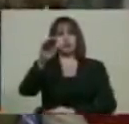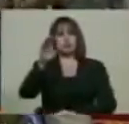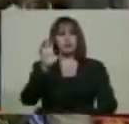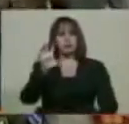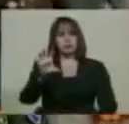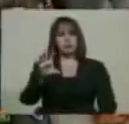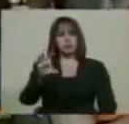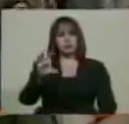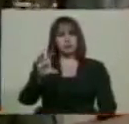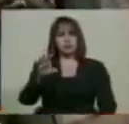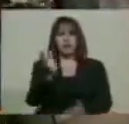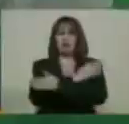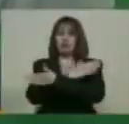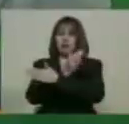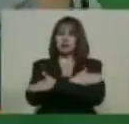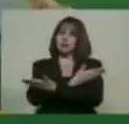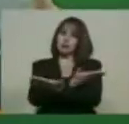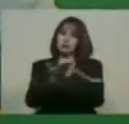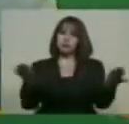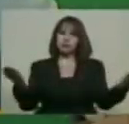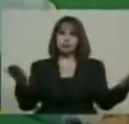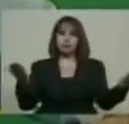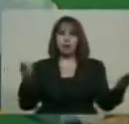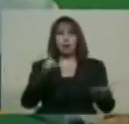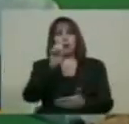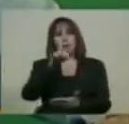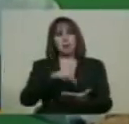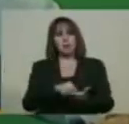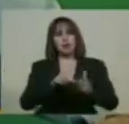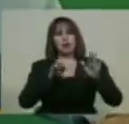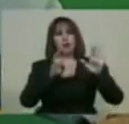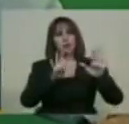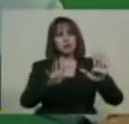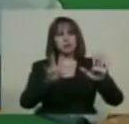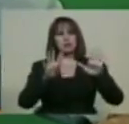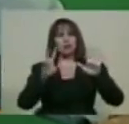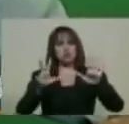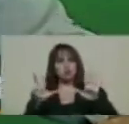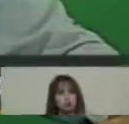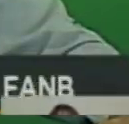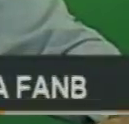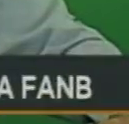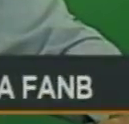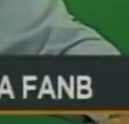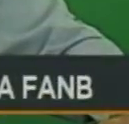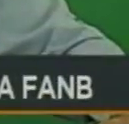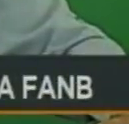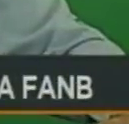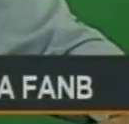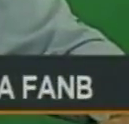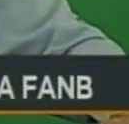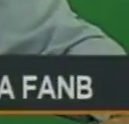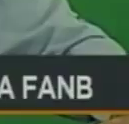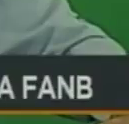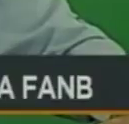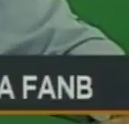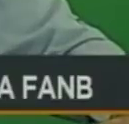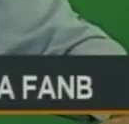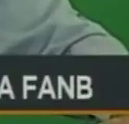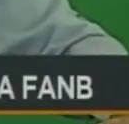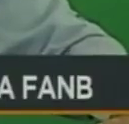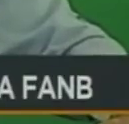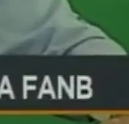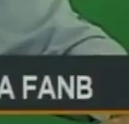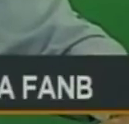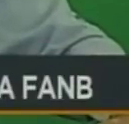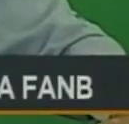nación. Felicidades, promociones de 1988, 98 y 2008. Que Dios los bendiga a todos